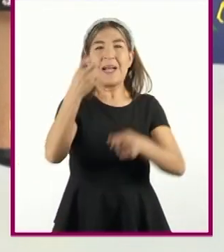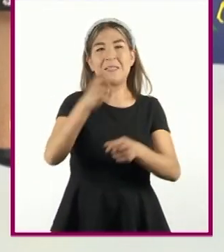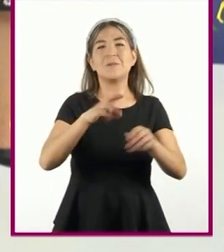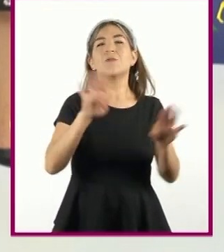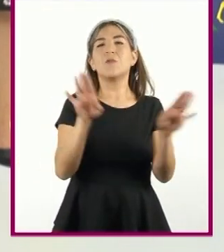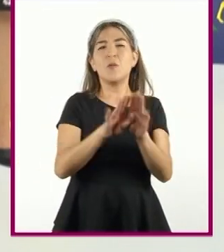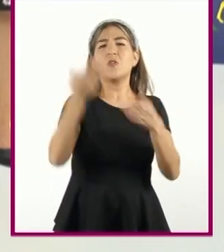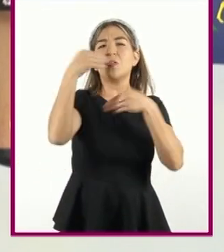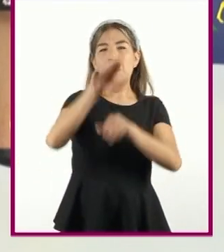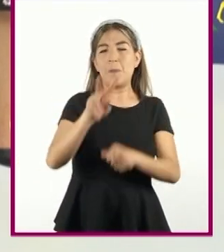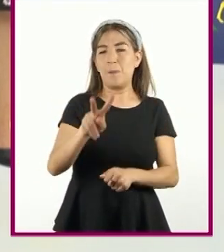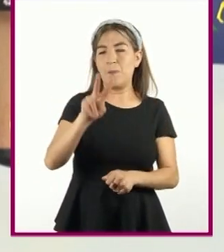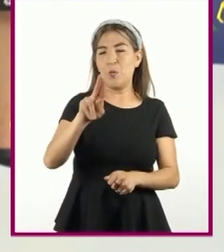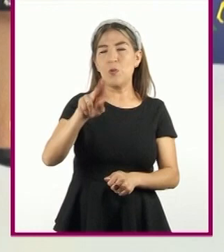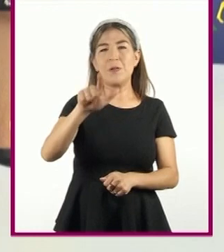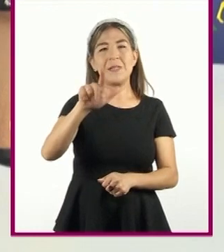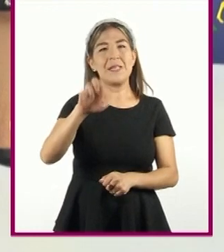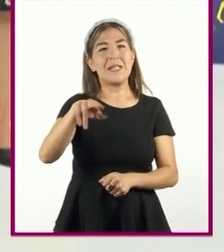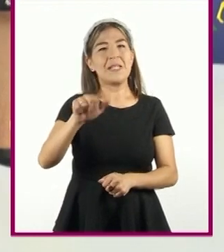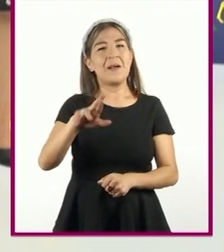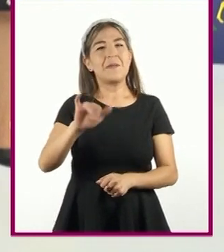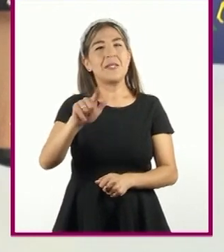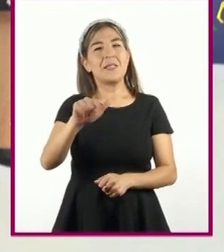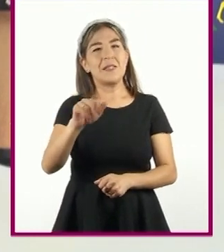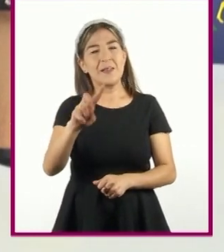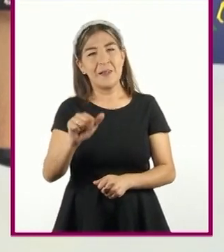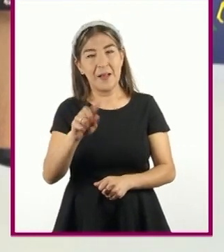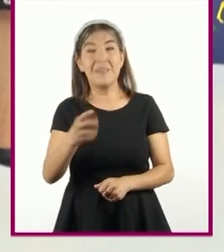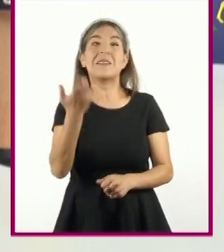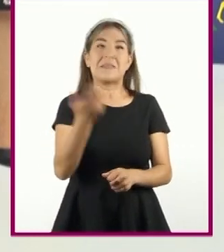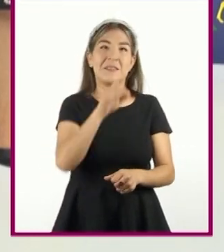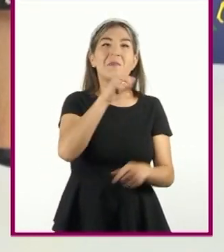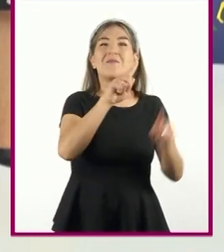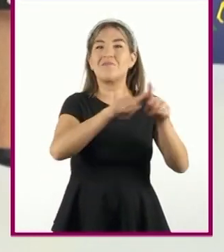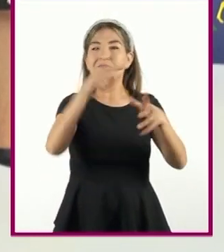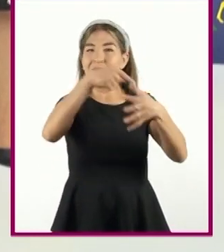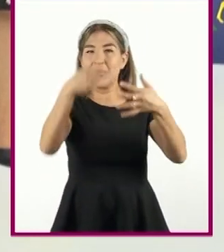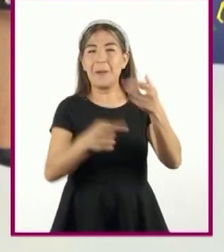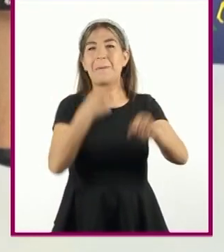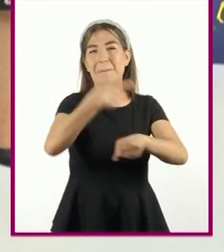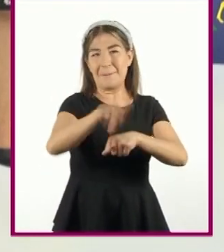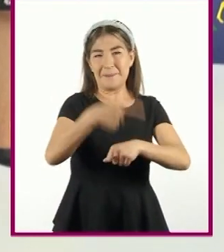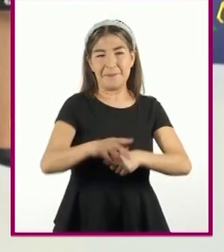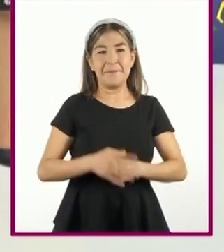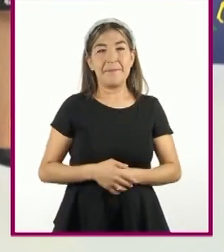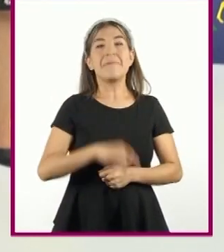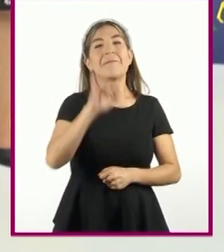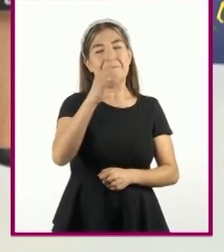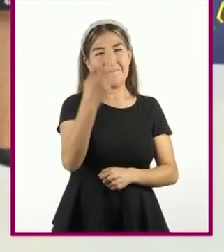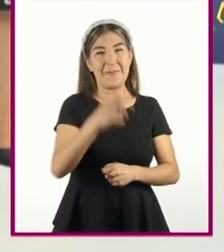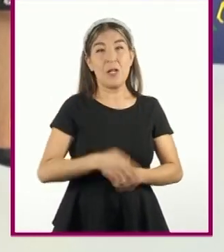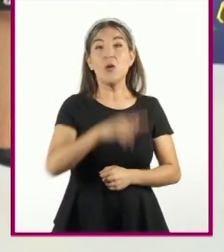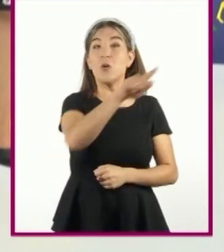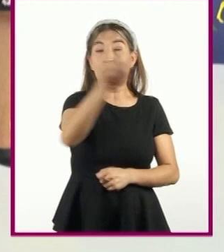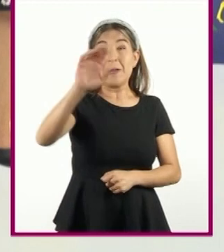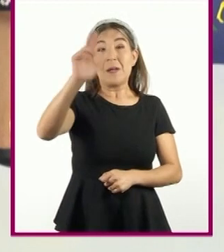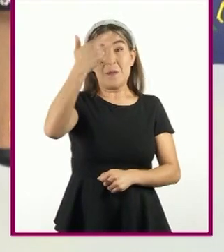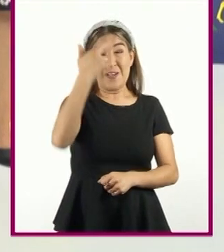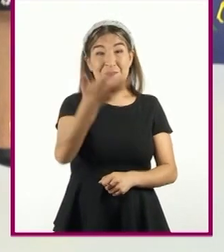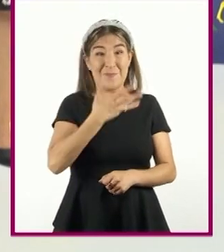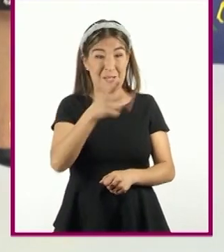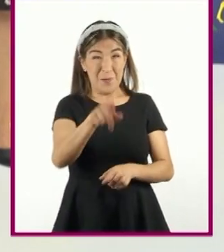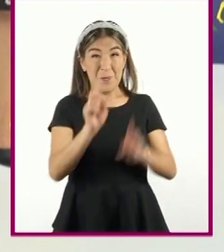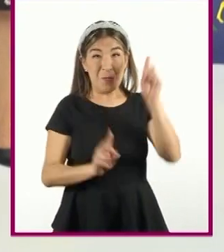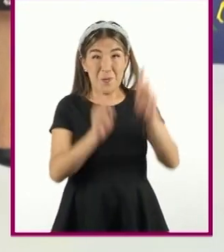sobre la vulnerabilidad y los tipos de riesgos. Así es. Recuerden que si tienen dudas con los tipos